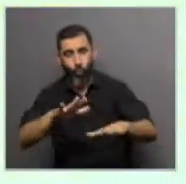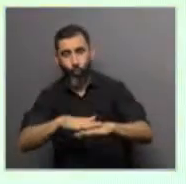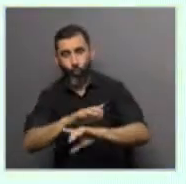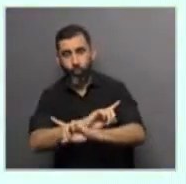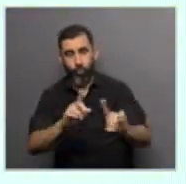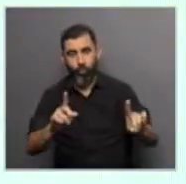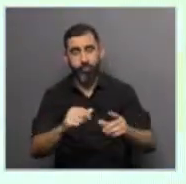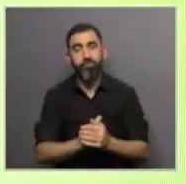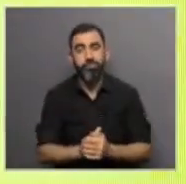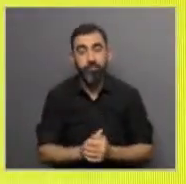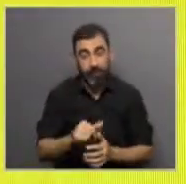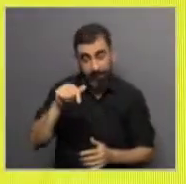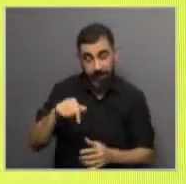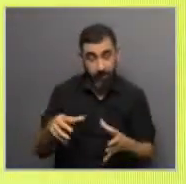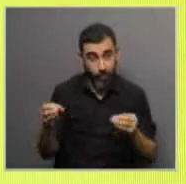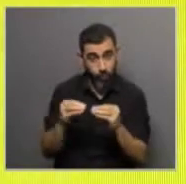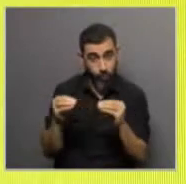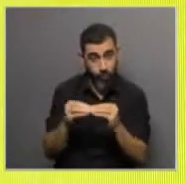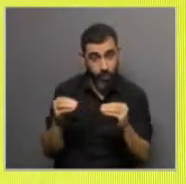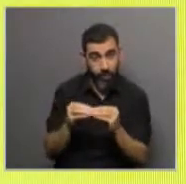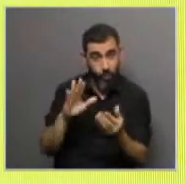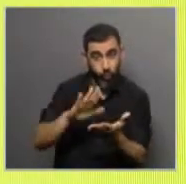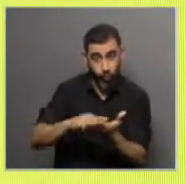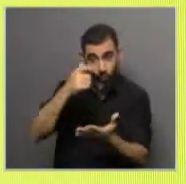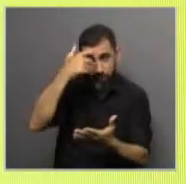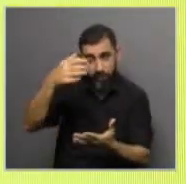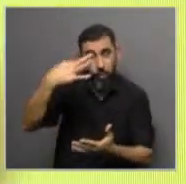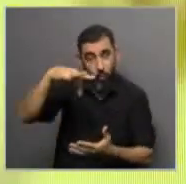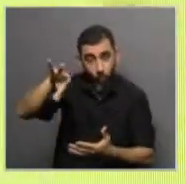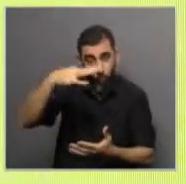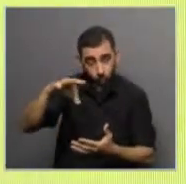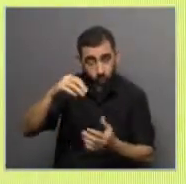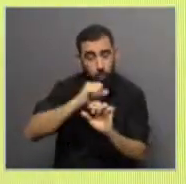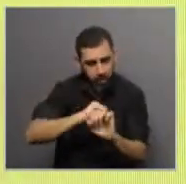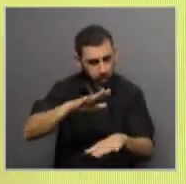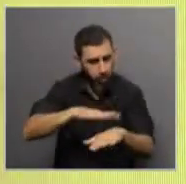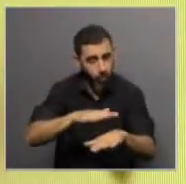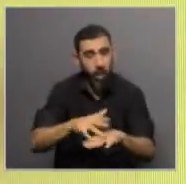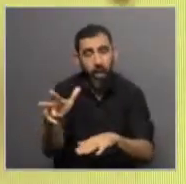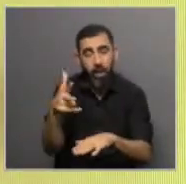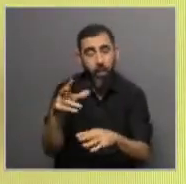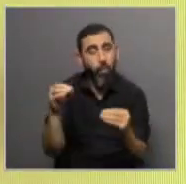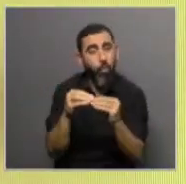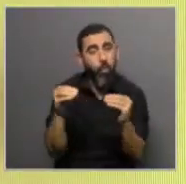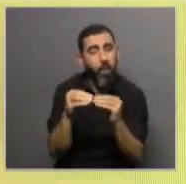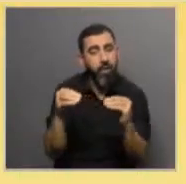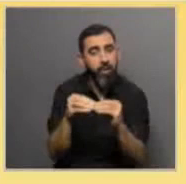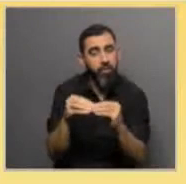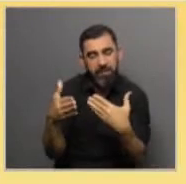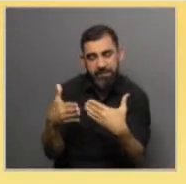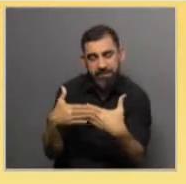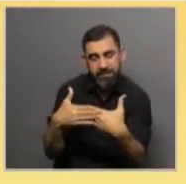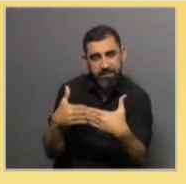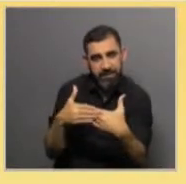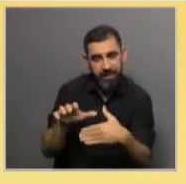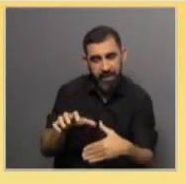te voy a contar que acá del equipo de rodaje sobre ciencia, el único que se animó fue nuestro compañero camarógrafo Diego Varela a acercarse ahí a